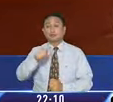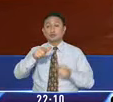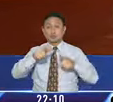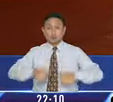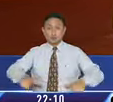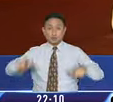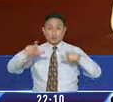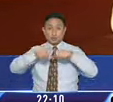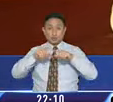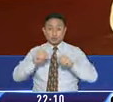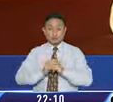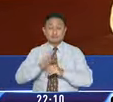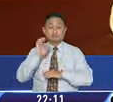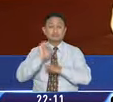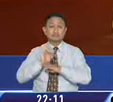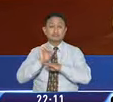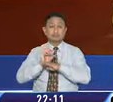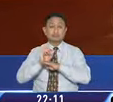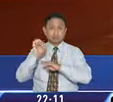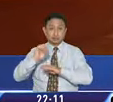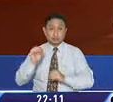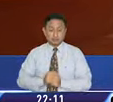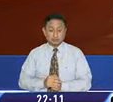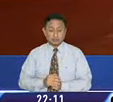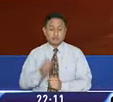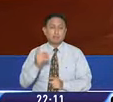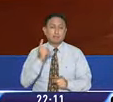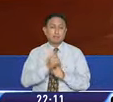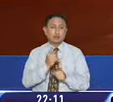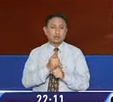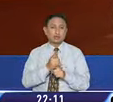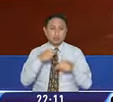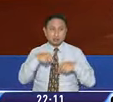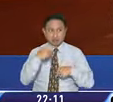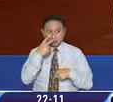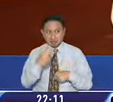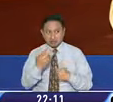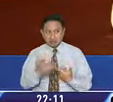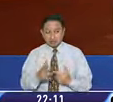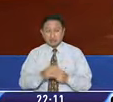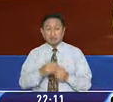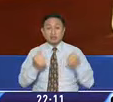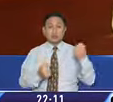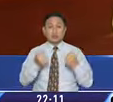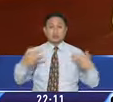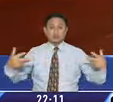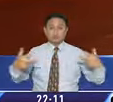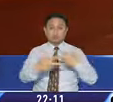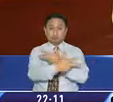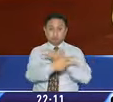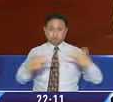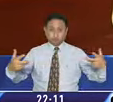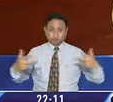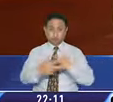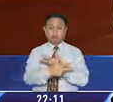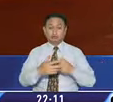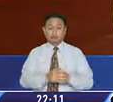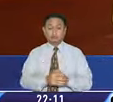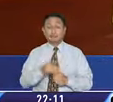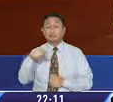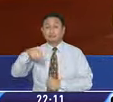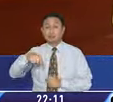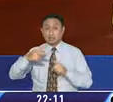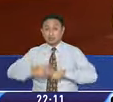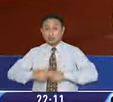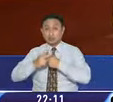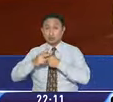puntos del Ecuador, de otras provincias, y por ello todavía vemos quizás un poquito más de flujo vehicular y el toque de queda, pues